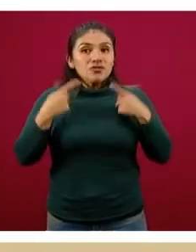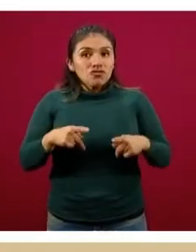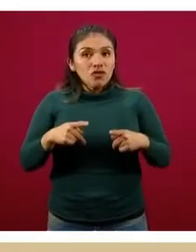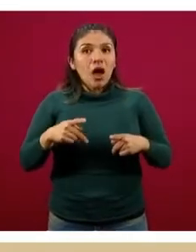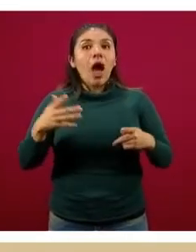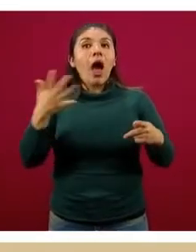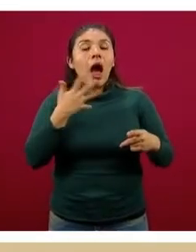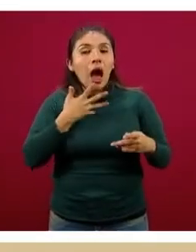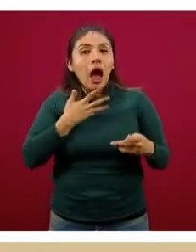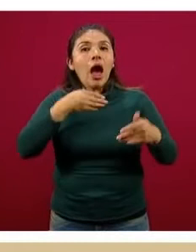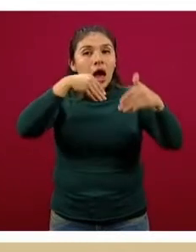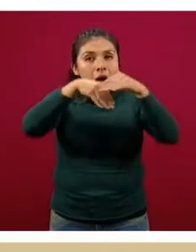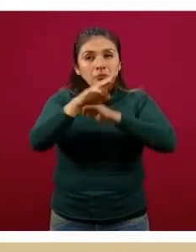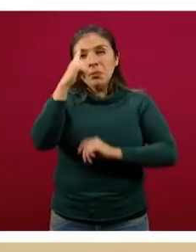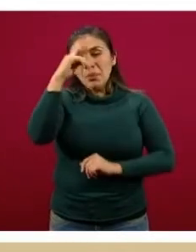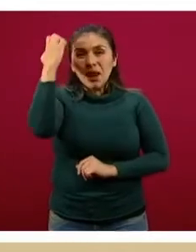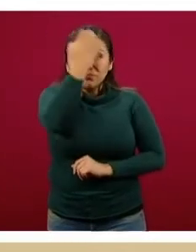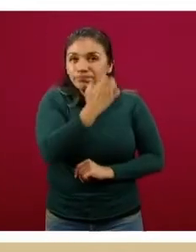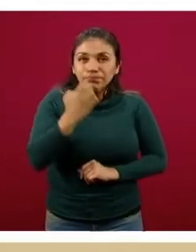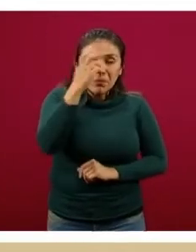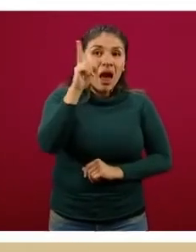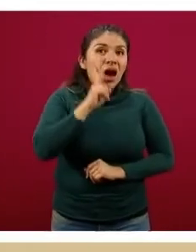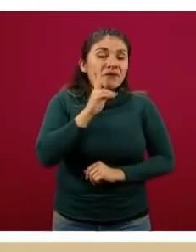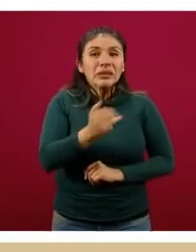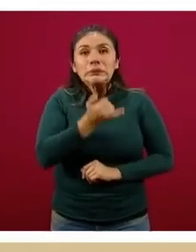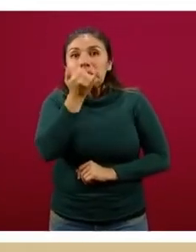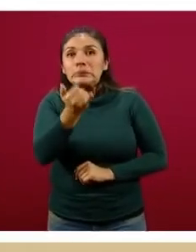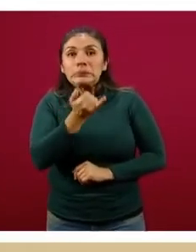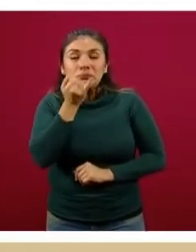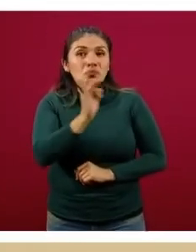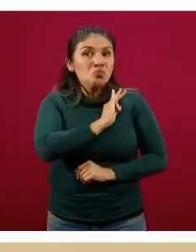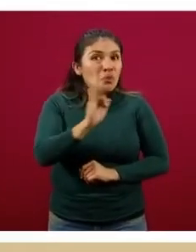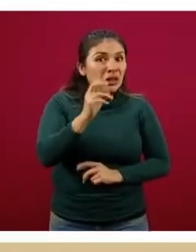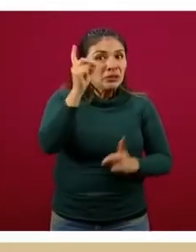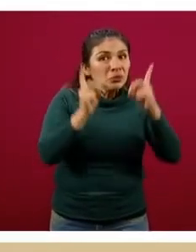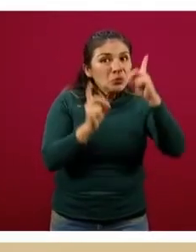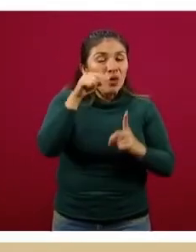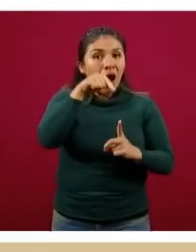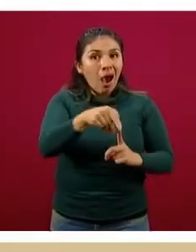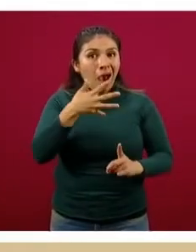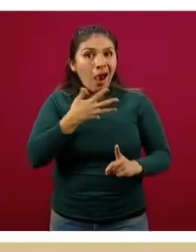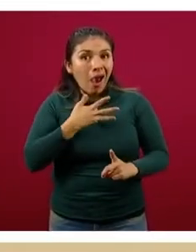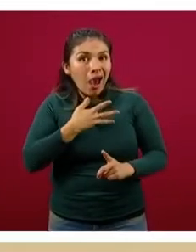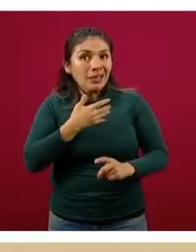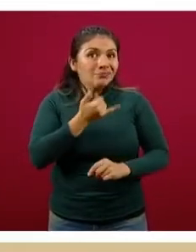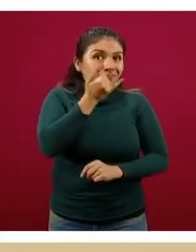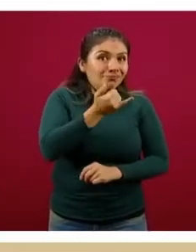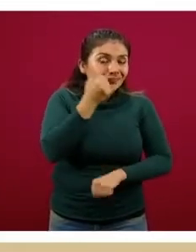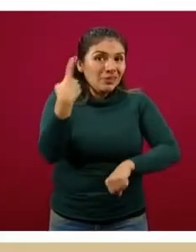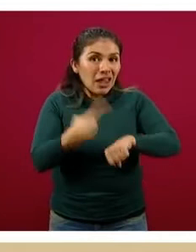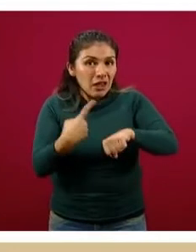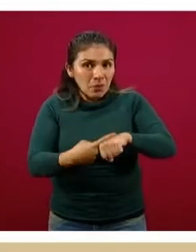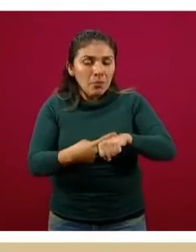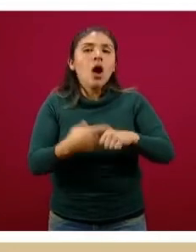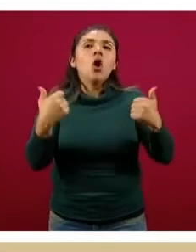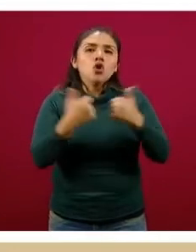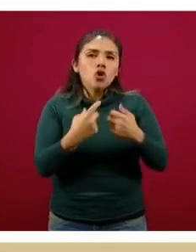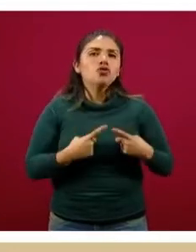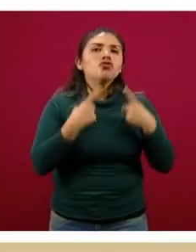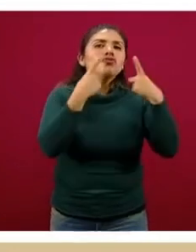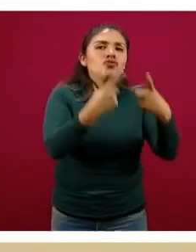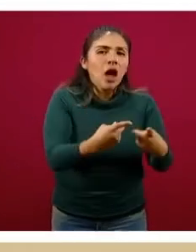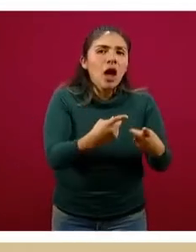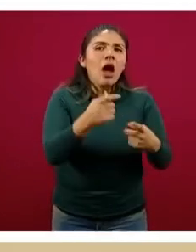que han ingresado a protocolo de estudio, que en su momento han sido clasificadas como casos sospechosos y han recibido algún tipo